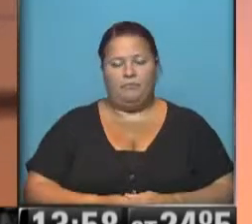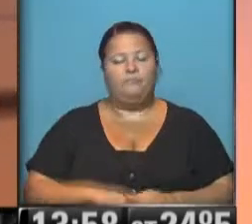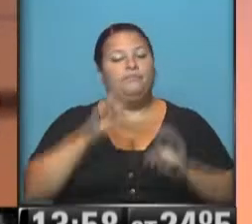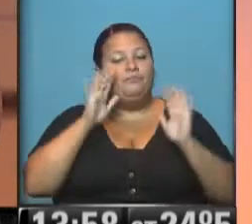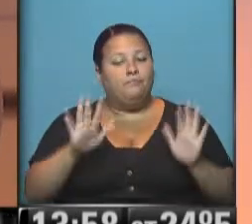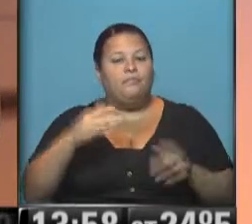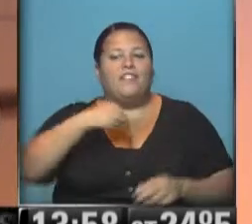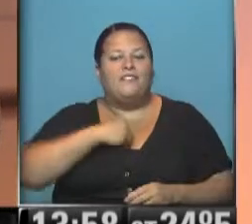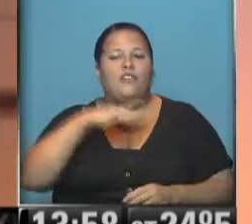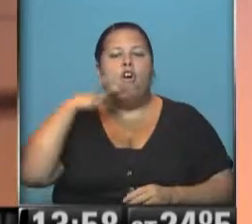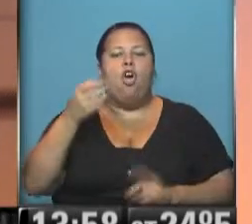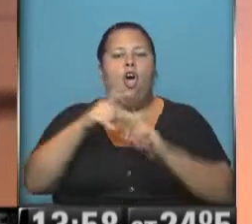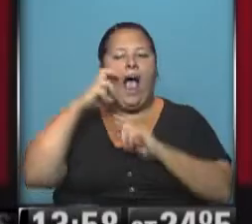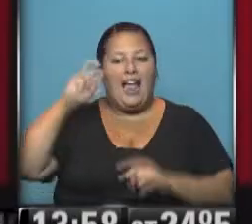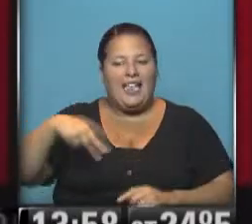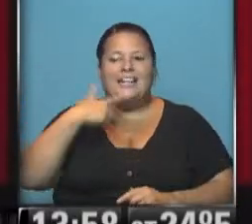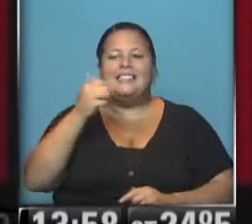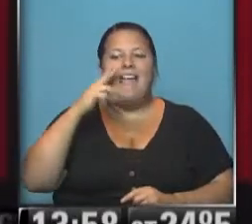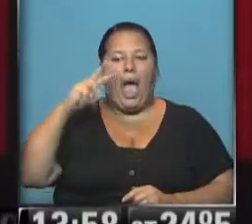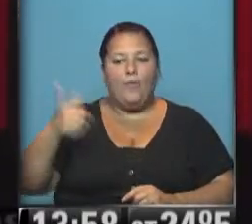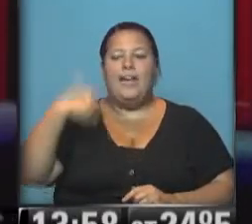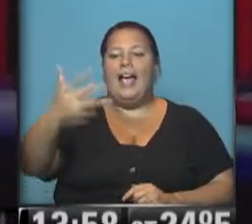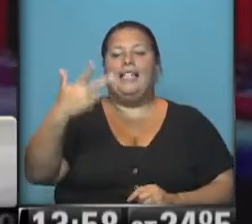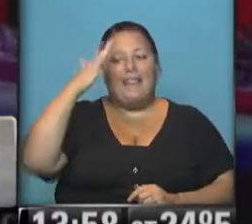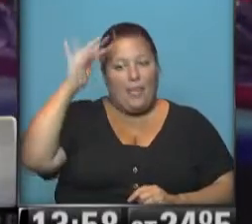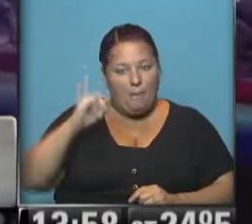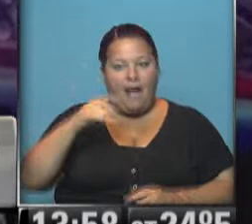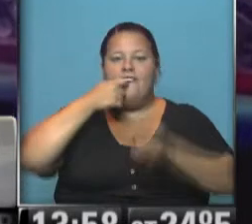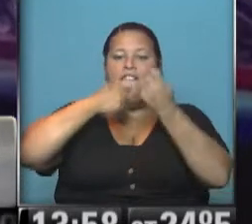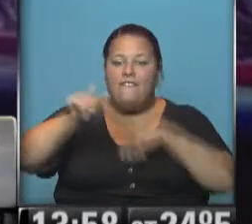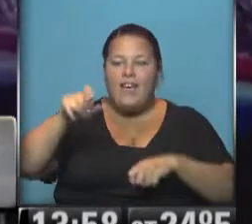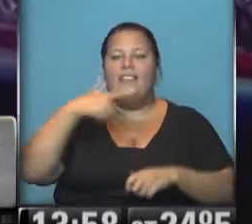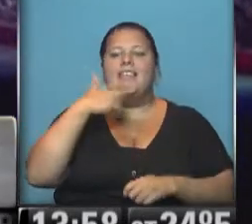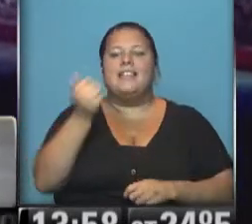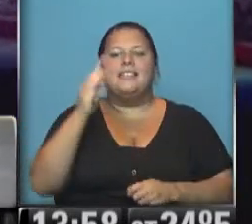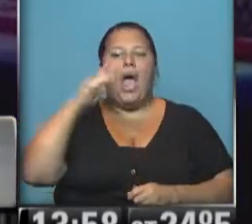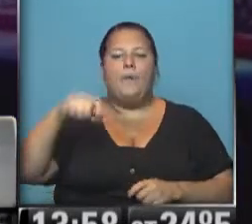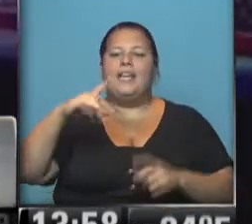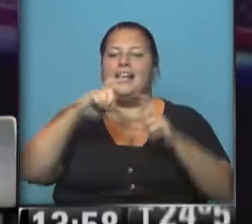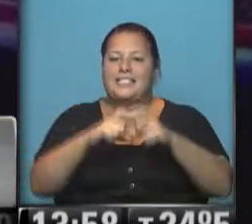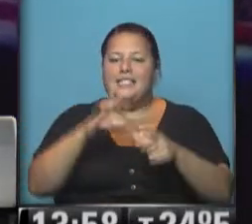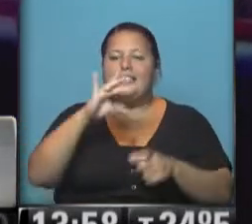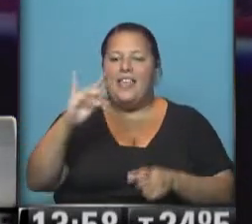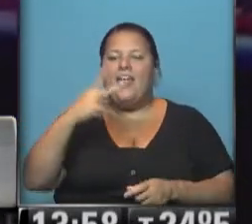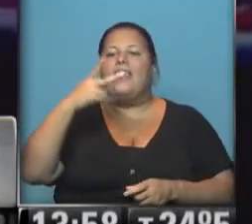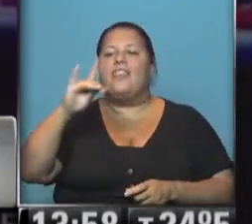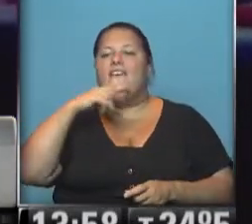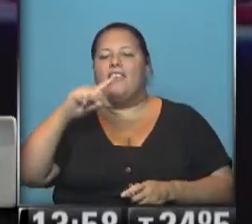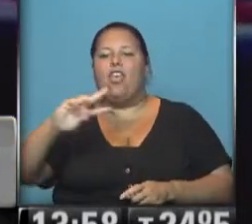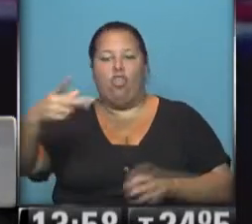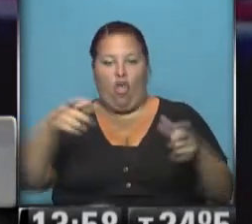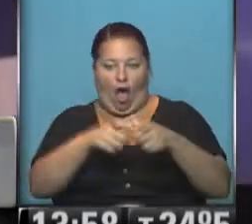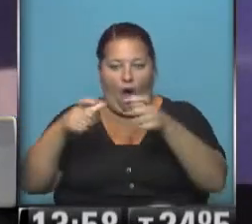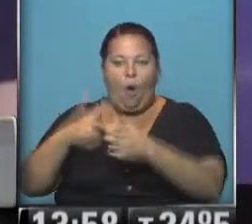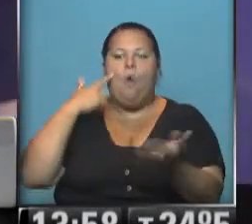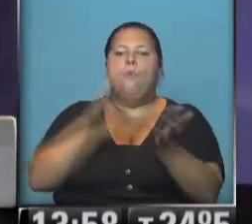Atención, fanáticos de Joaquín Sabina, porque el próximo 3 de marzo sale a la venta este Sabina CD y DVD doble, registro de lo